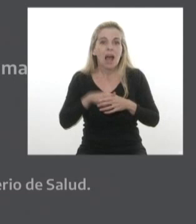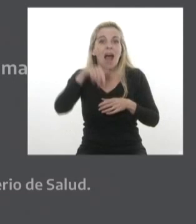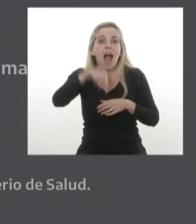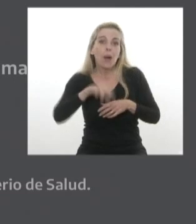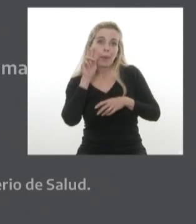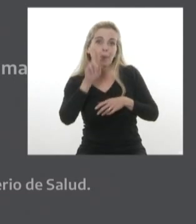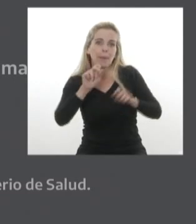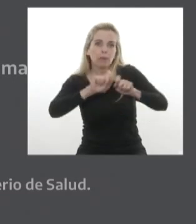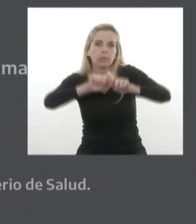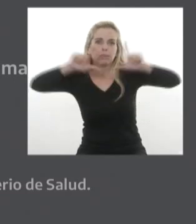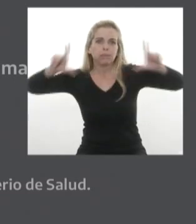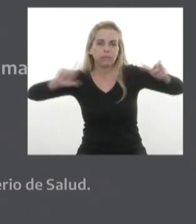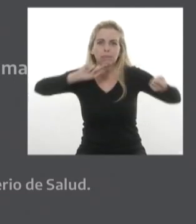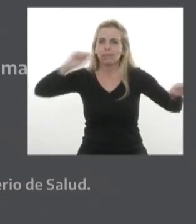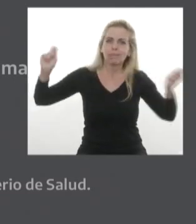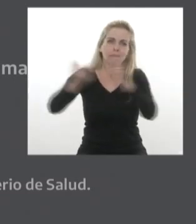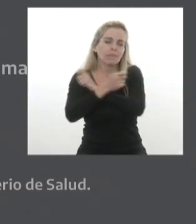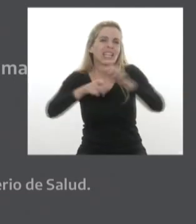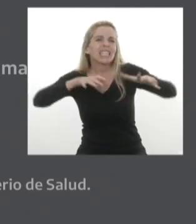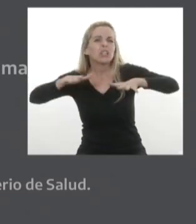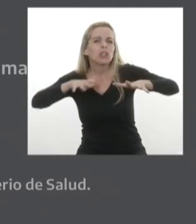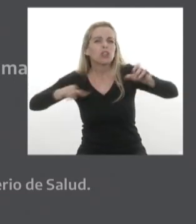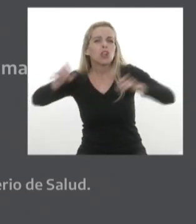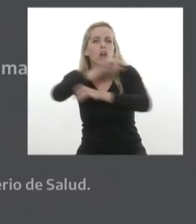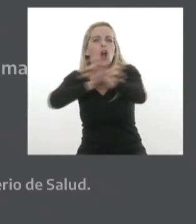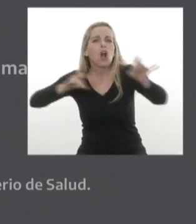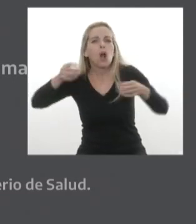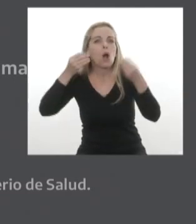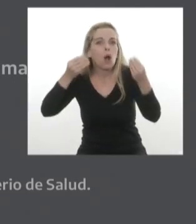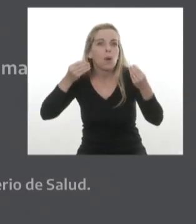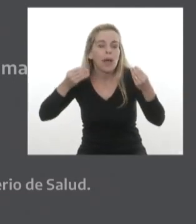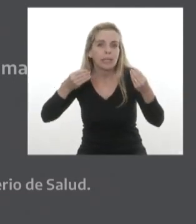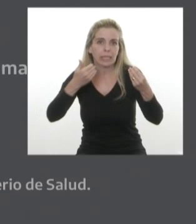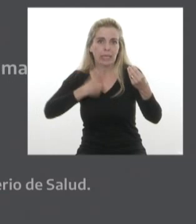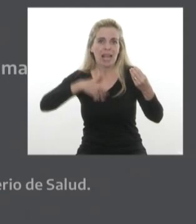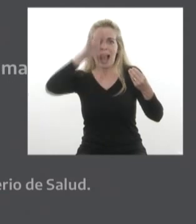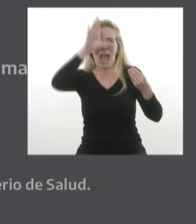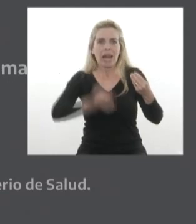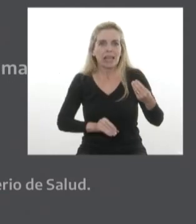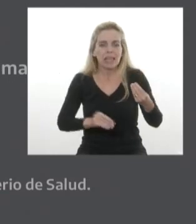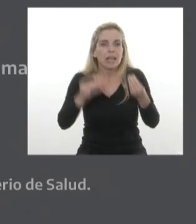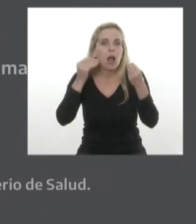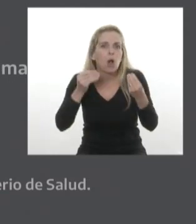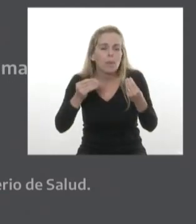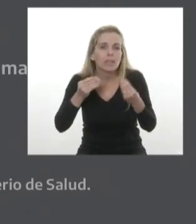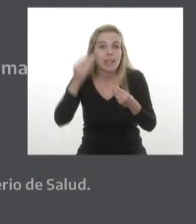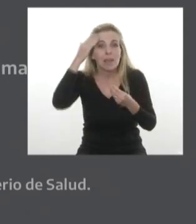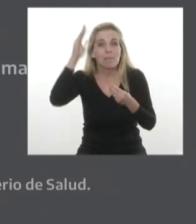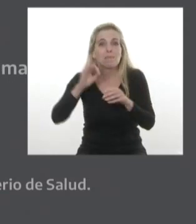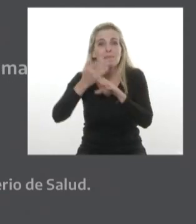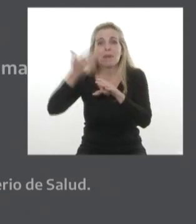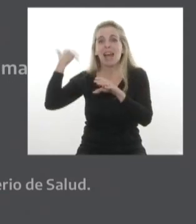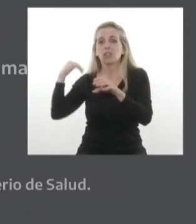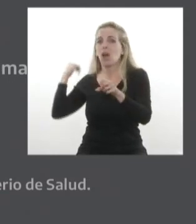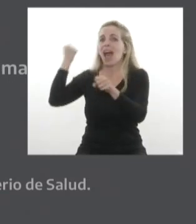ver el cambio en la situación epidemiológica en el país desde marzo hasta